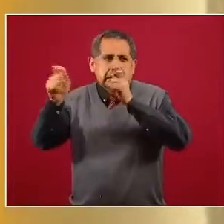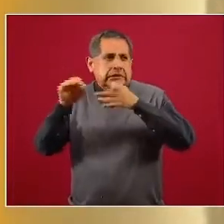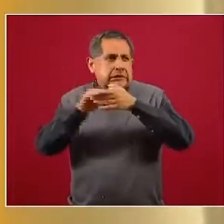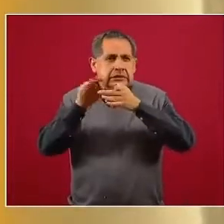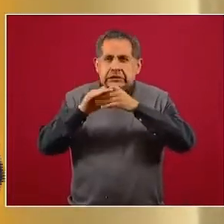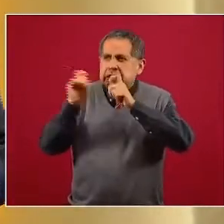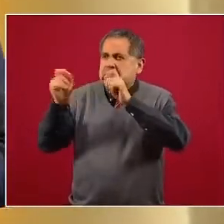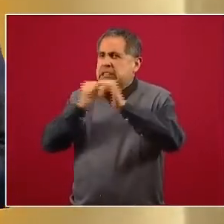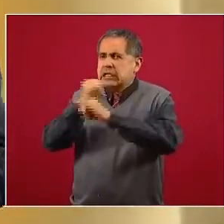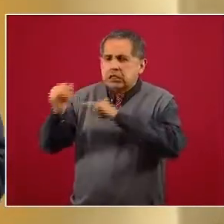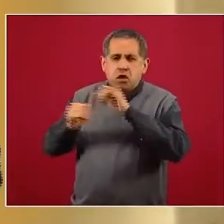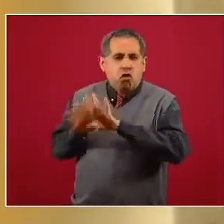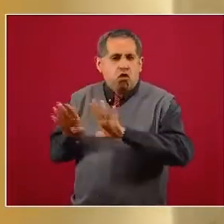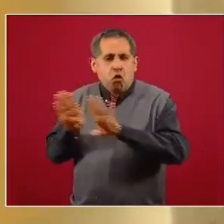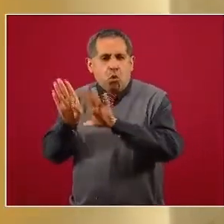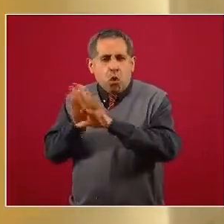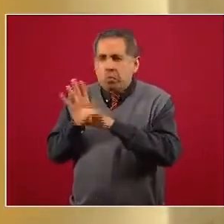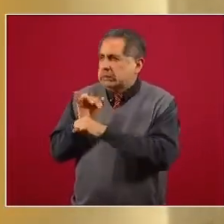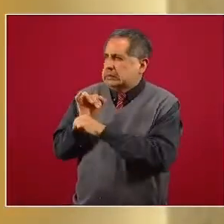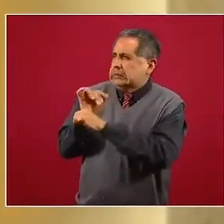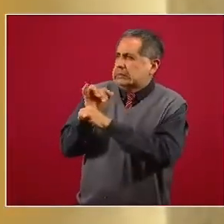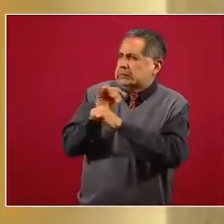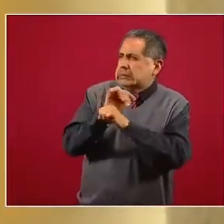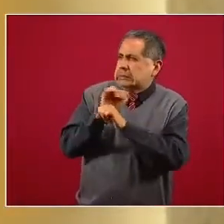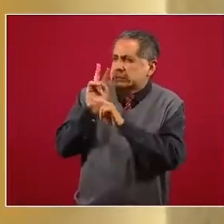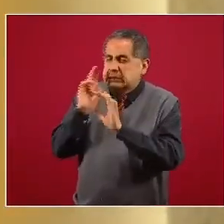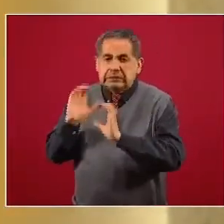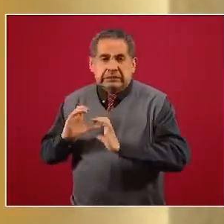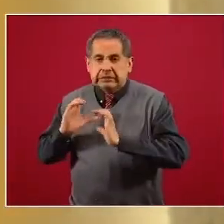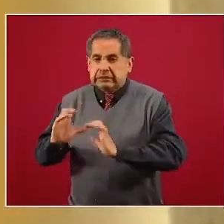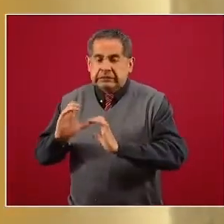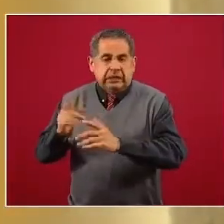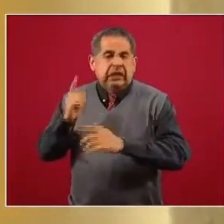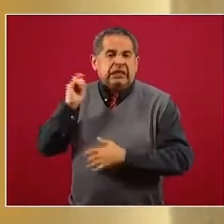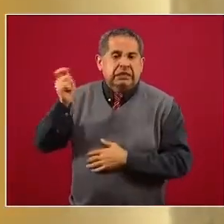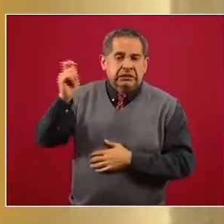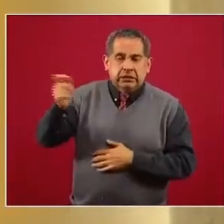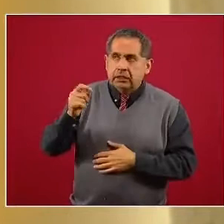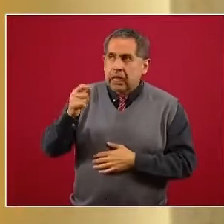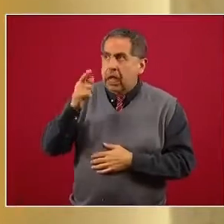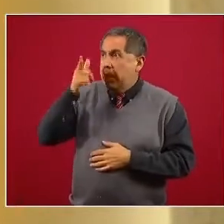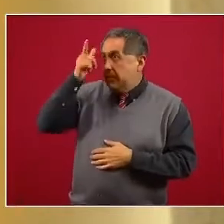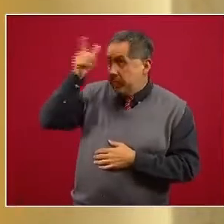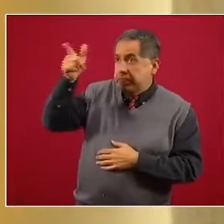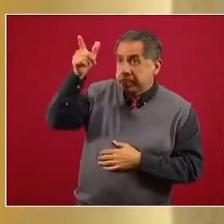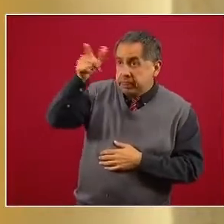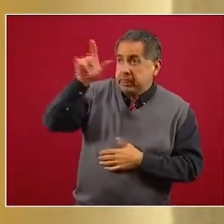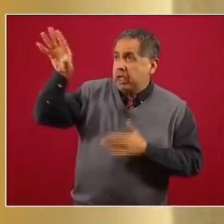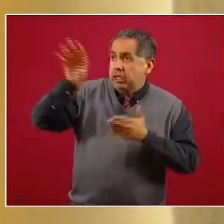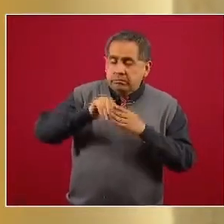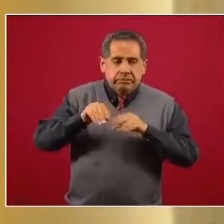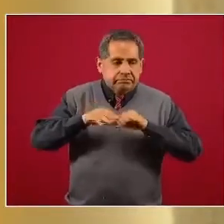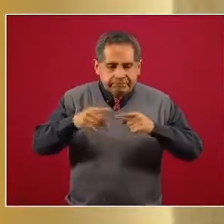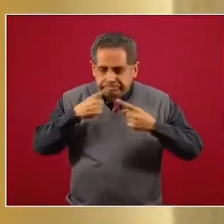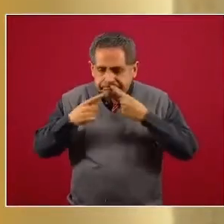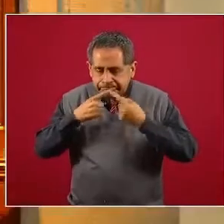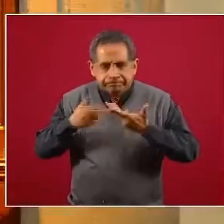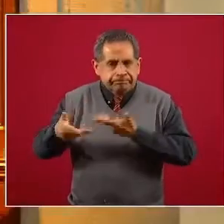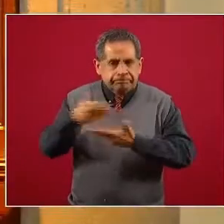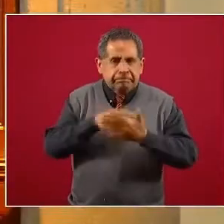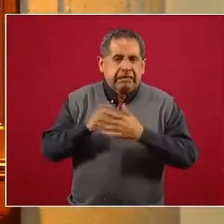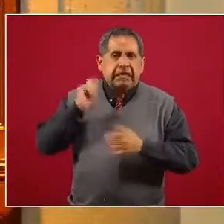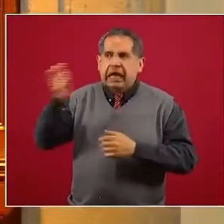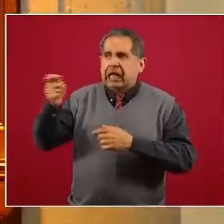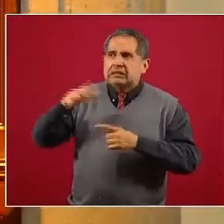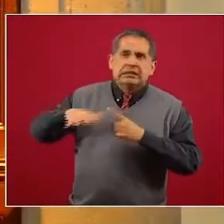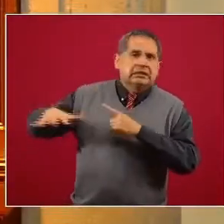situación internacional y que pues vamos dando seguimiento a los diferentes indicadores y a las diferentes pues